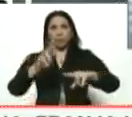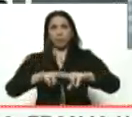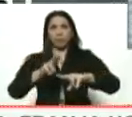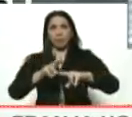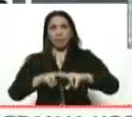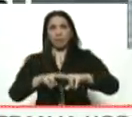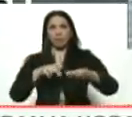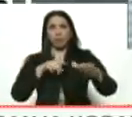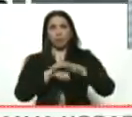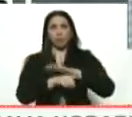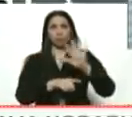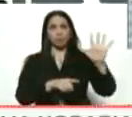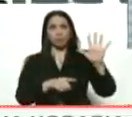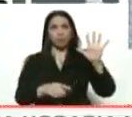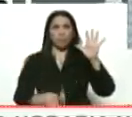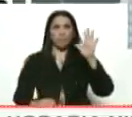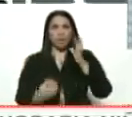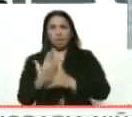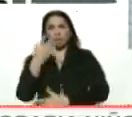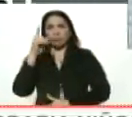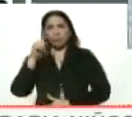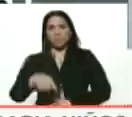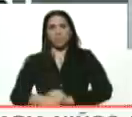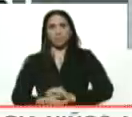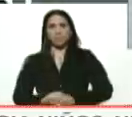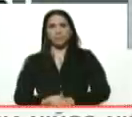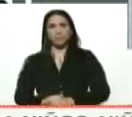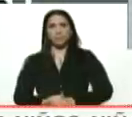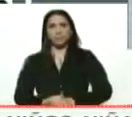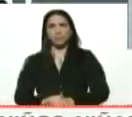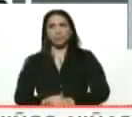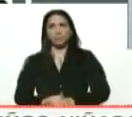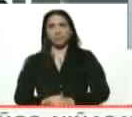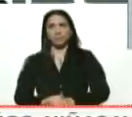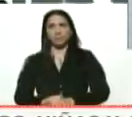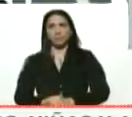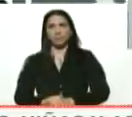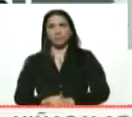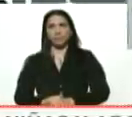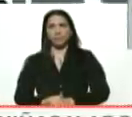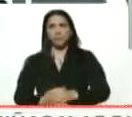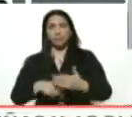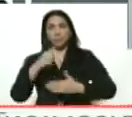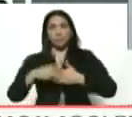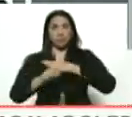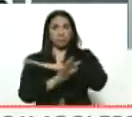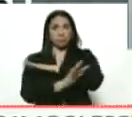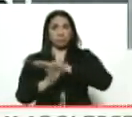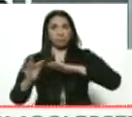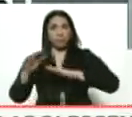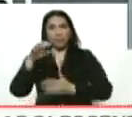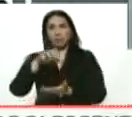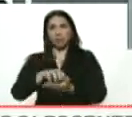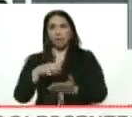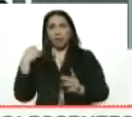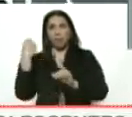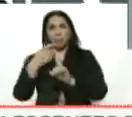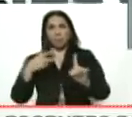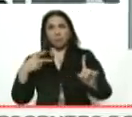el 5 de mayo también con el PASI del plan fronterizo del estado